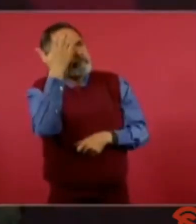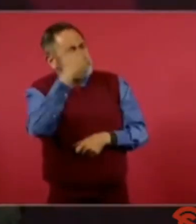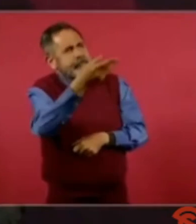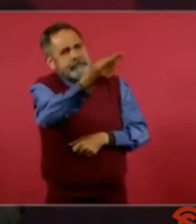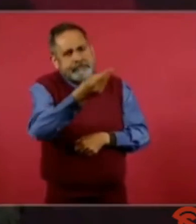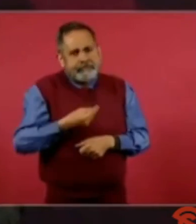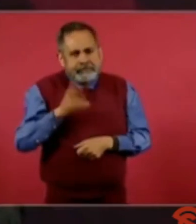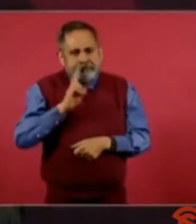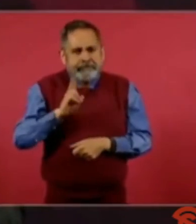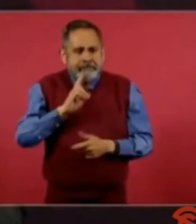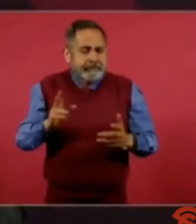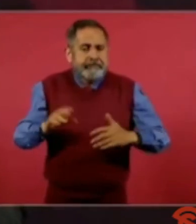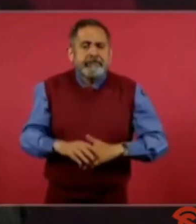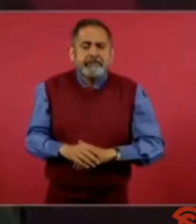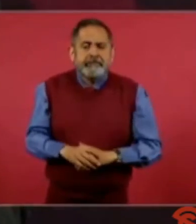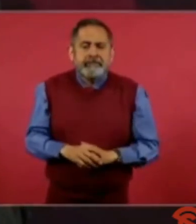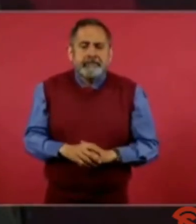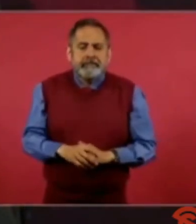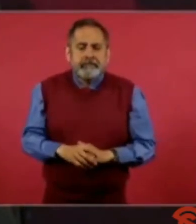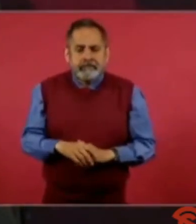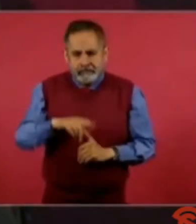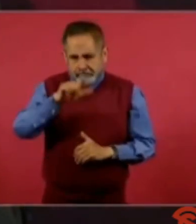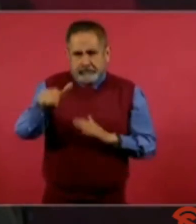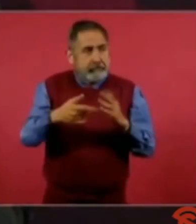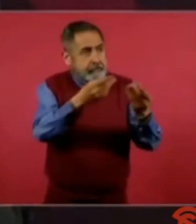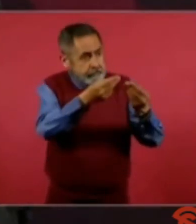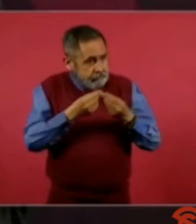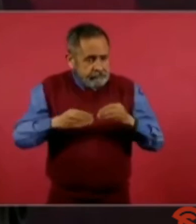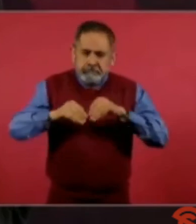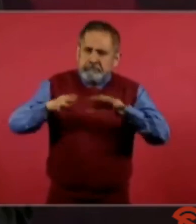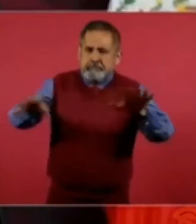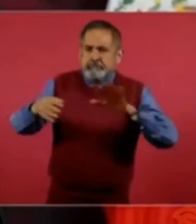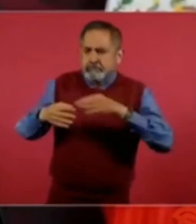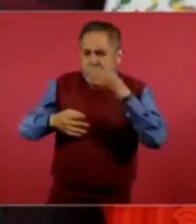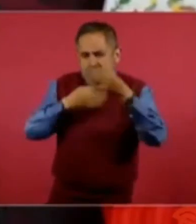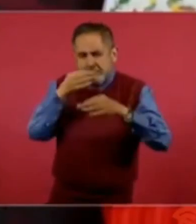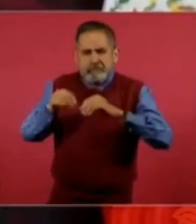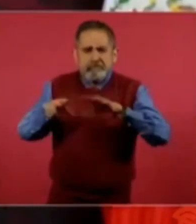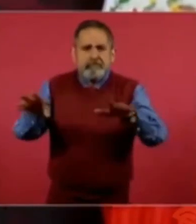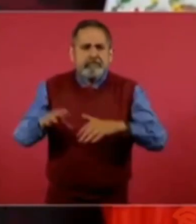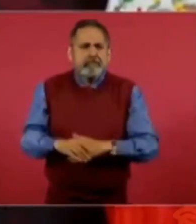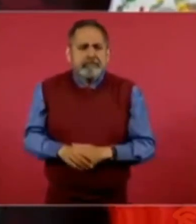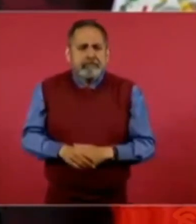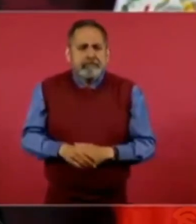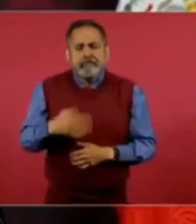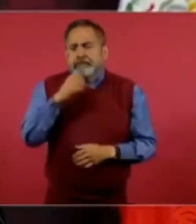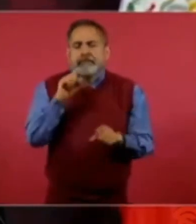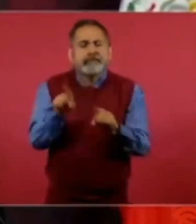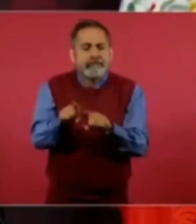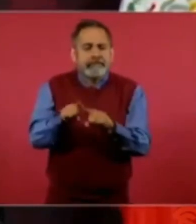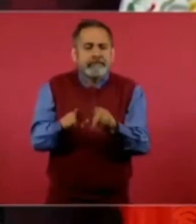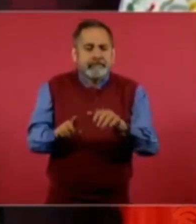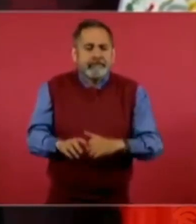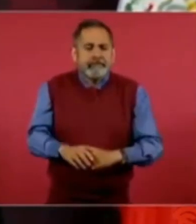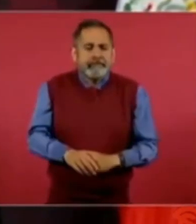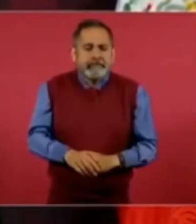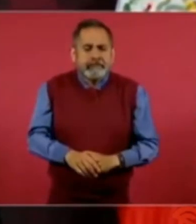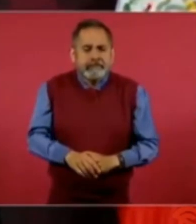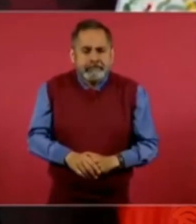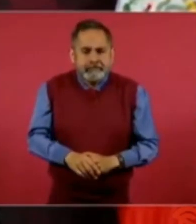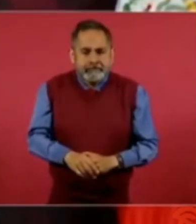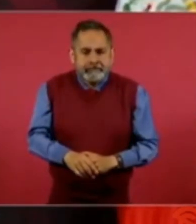saber y se los vamos a compartir a ustedes y también es